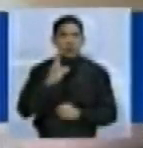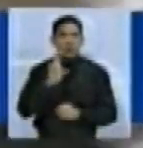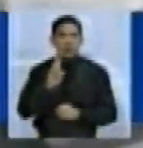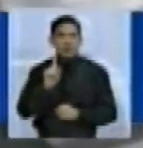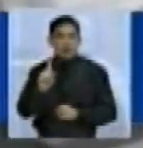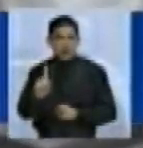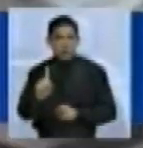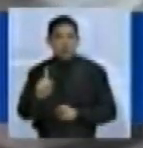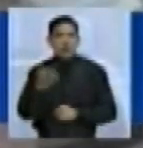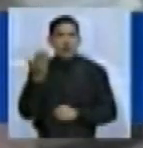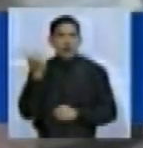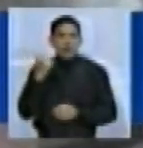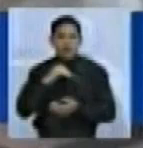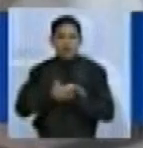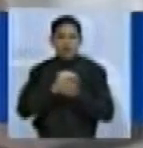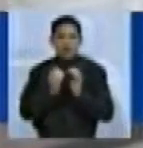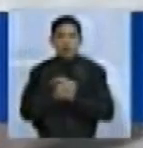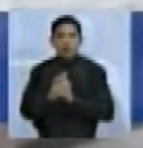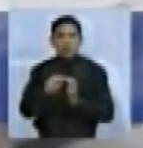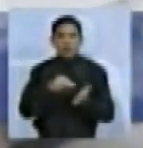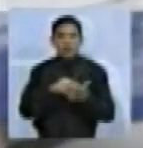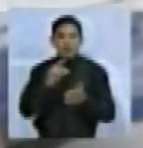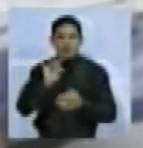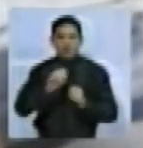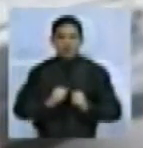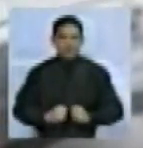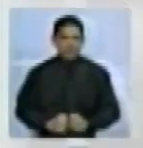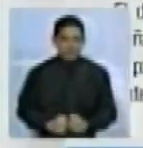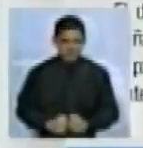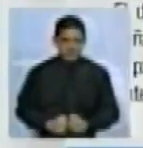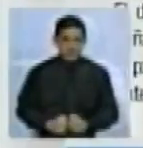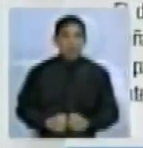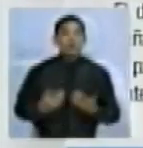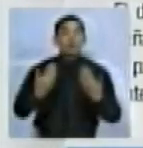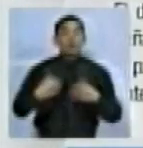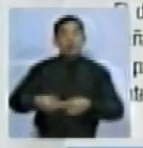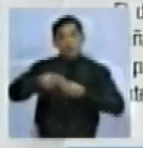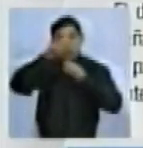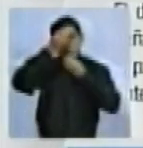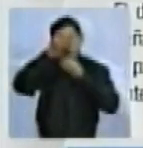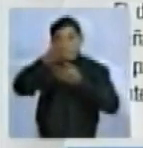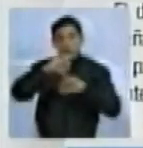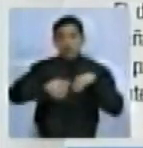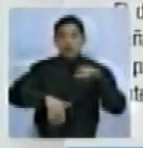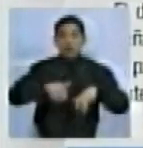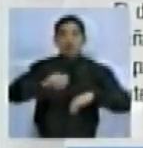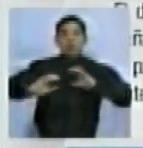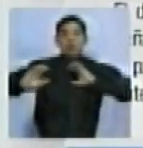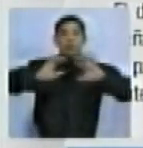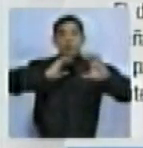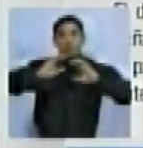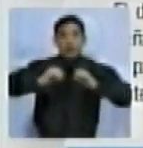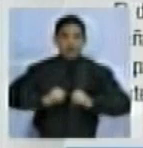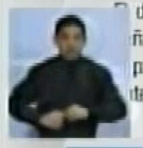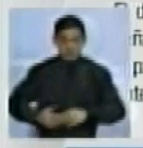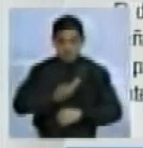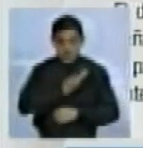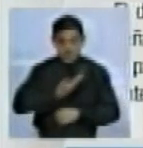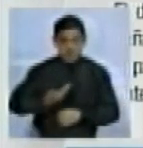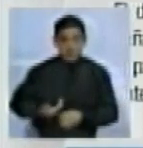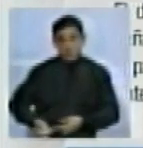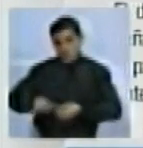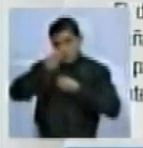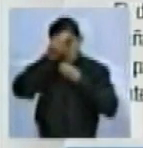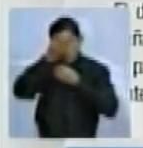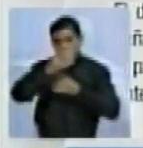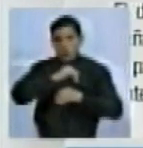471 emitida en noviembre del 2018. A través de un comunicado, la Secretaría de Comunicación de la Presidencia indicó que